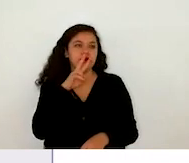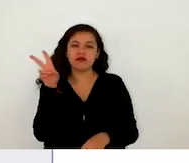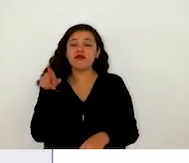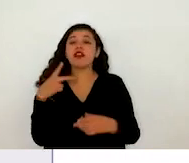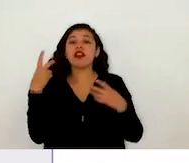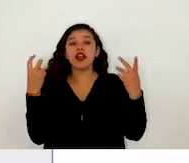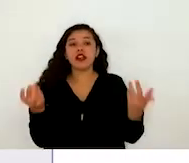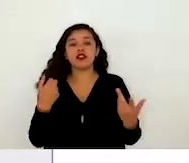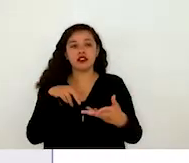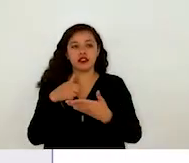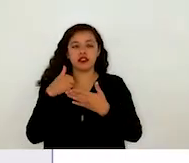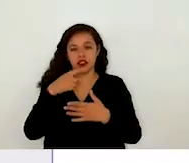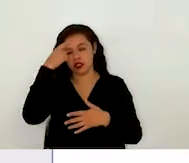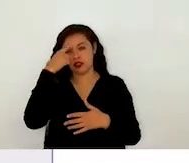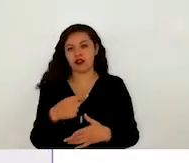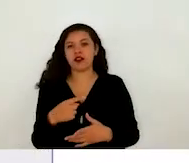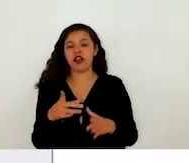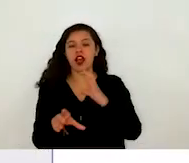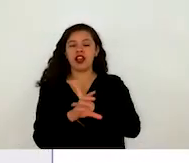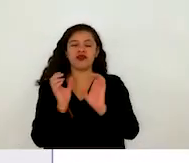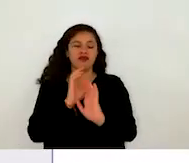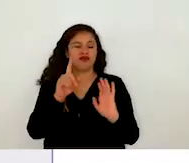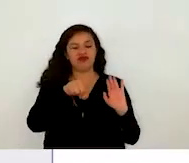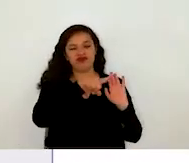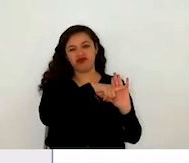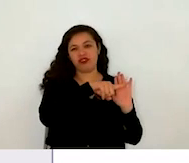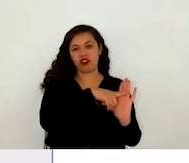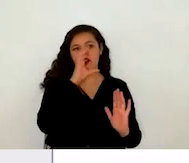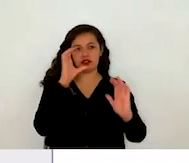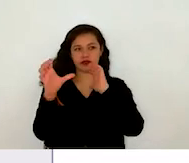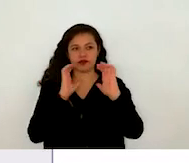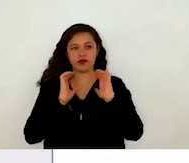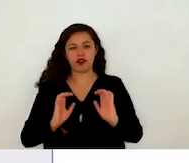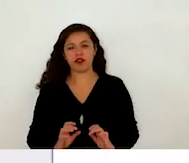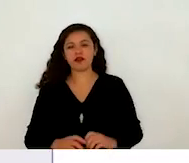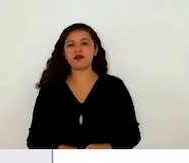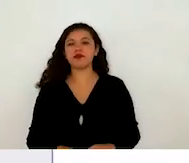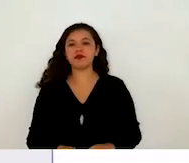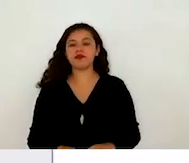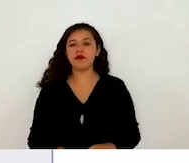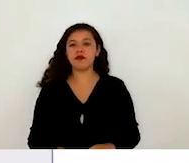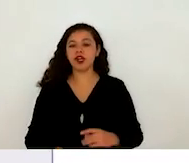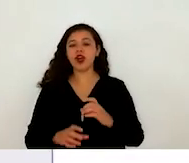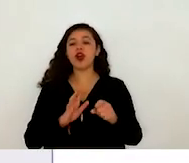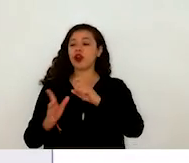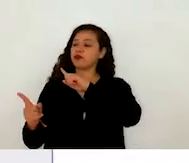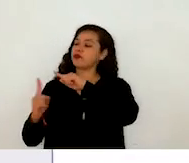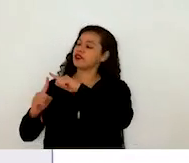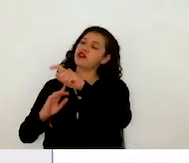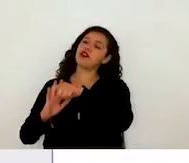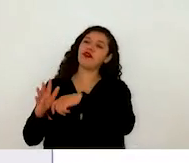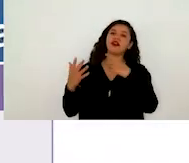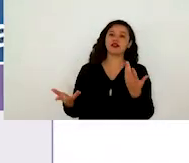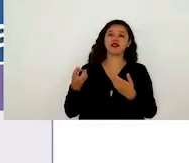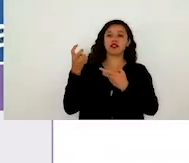permitir dar una señal negativa en la cuestión de comunicación no verbal cual es tener una señal positiva entonces en esto